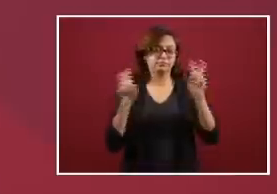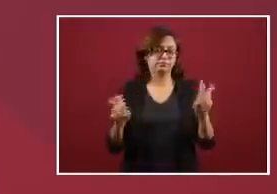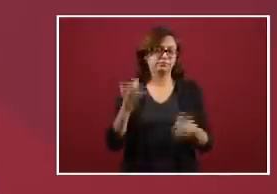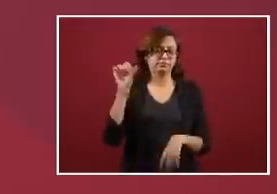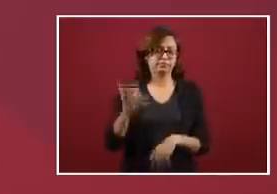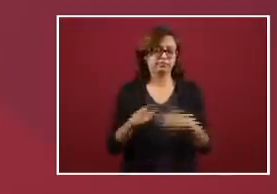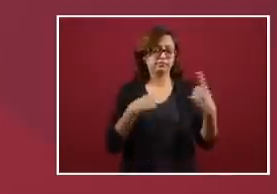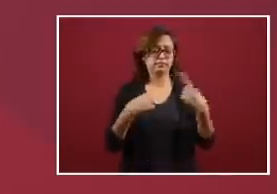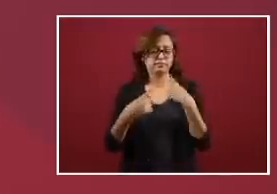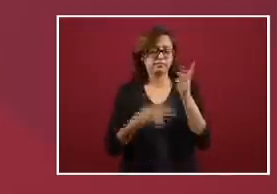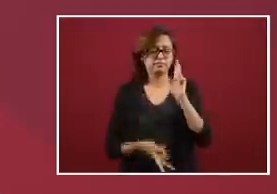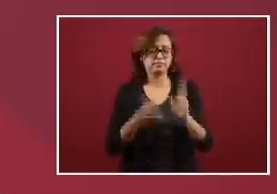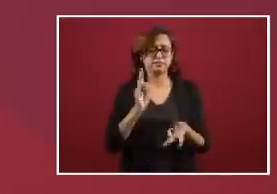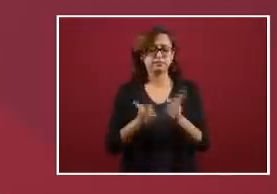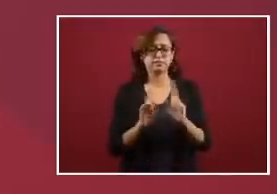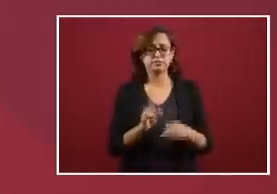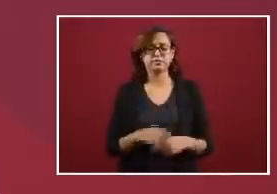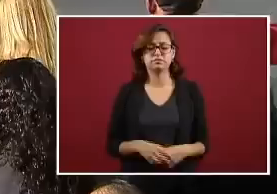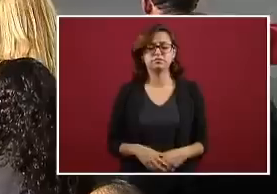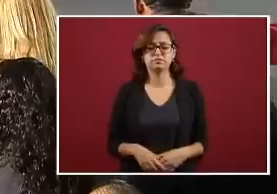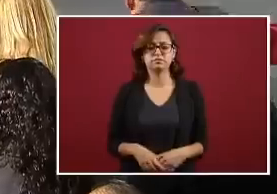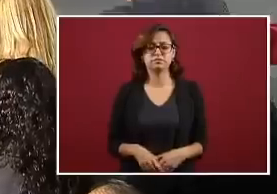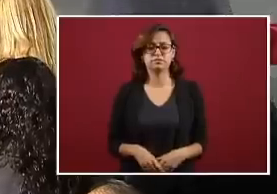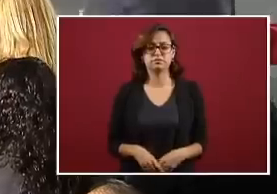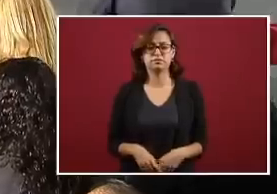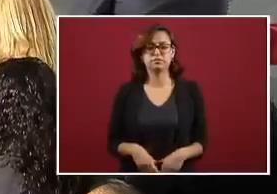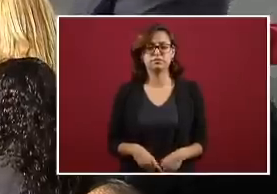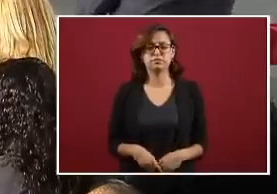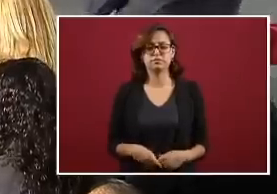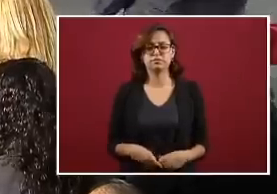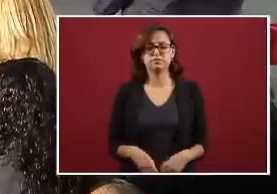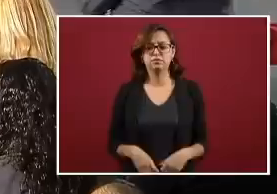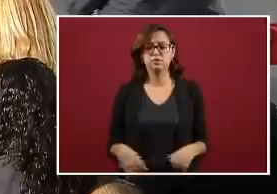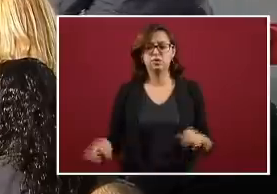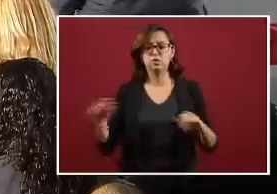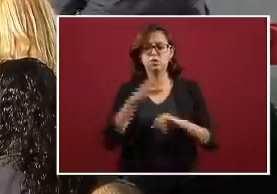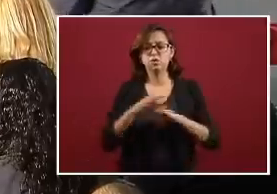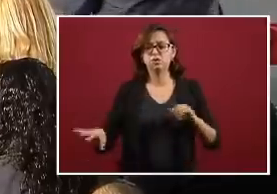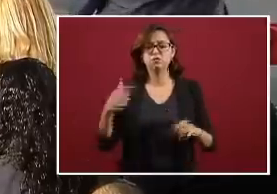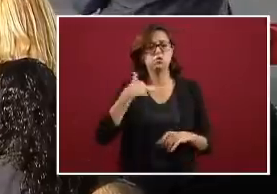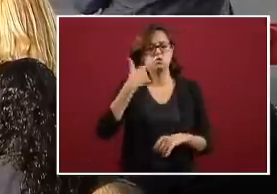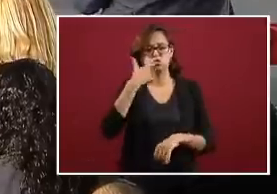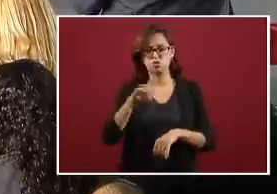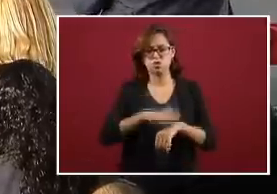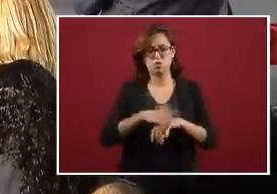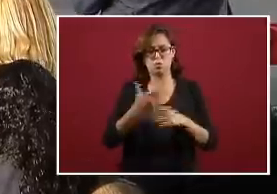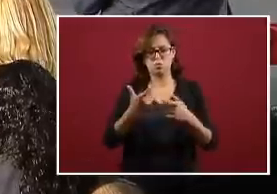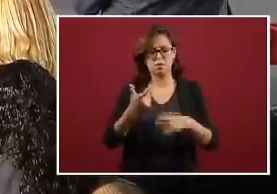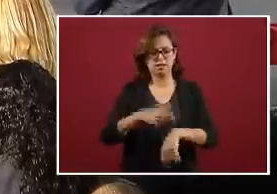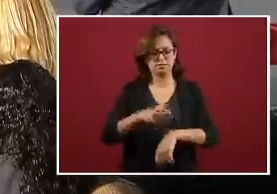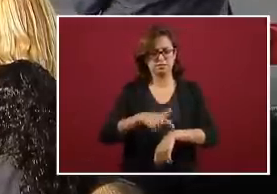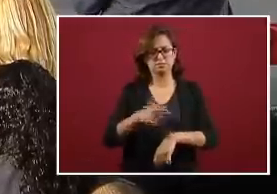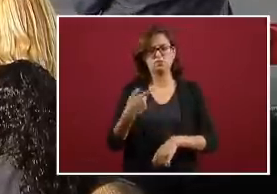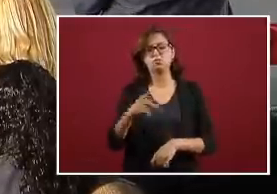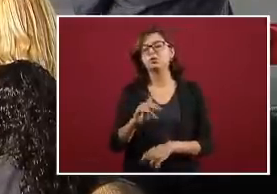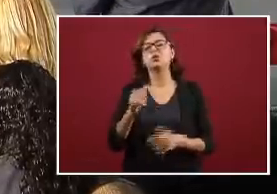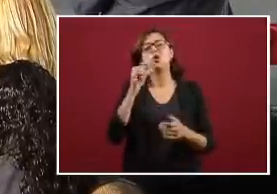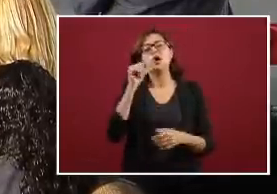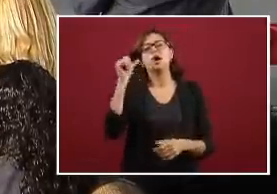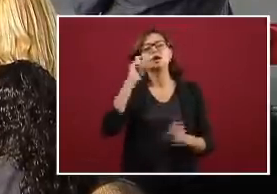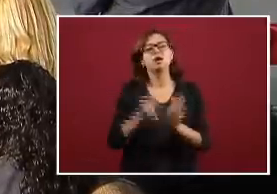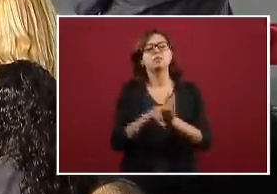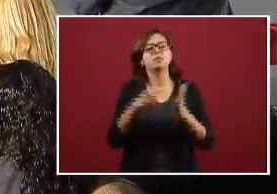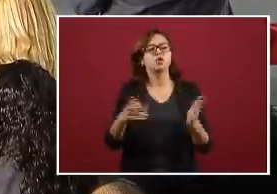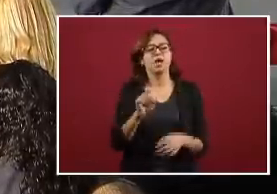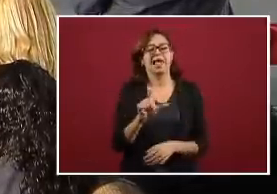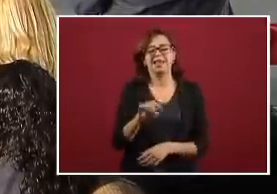versar la reunión de hoy. Finalmente, no quiero quitarle más tiempo. Ayer el periódico financiero da